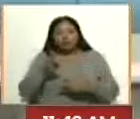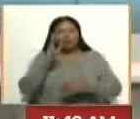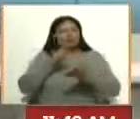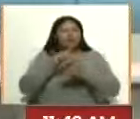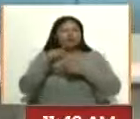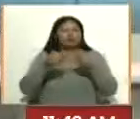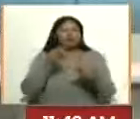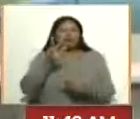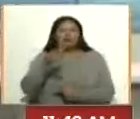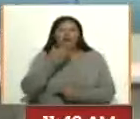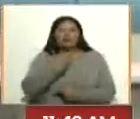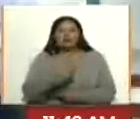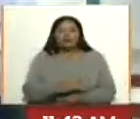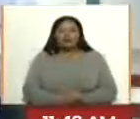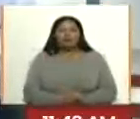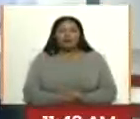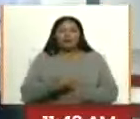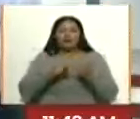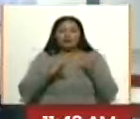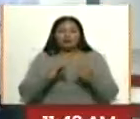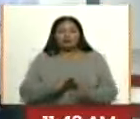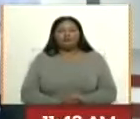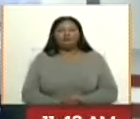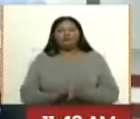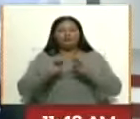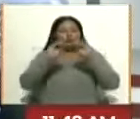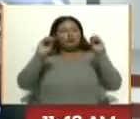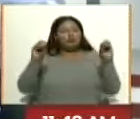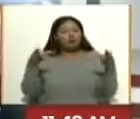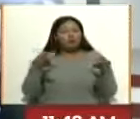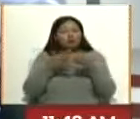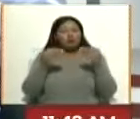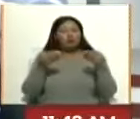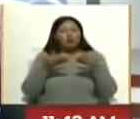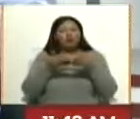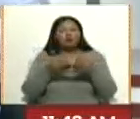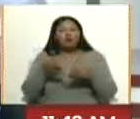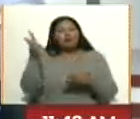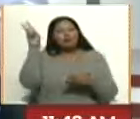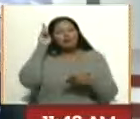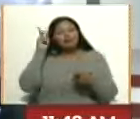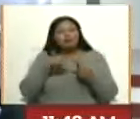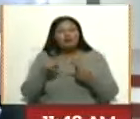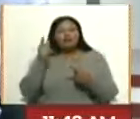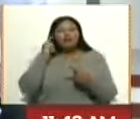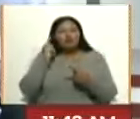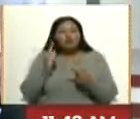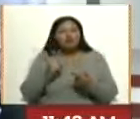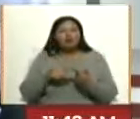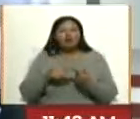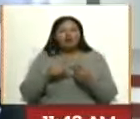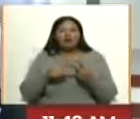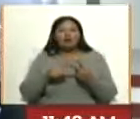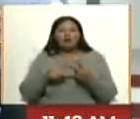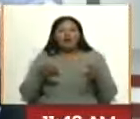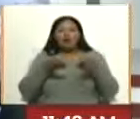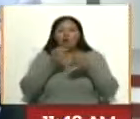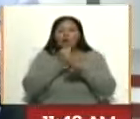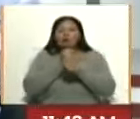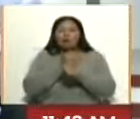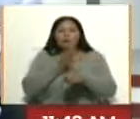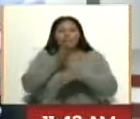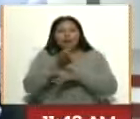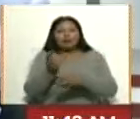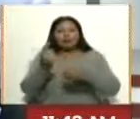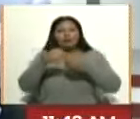próximo 3 de diciembre, ya para cerrar. Bueno, convocamos a todos los sectores, a los indígenas, a las mujeres, a la clase trabajadora, a que